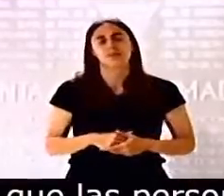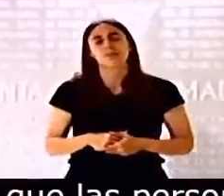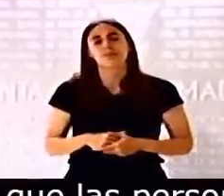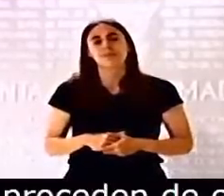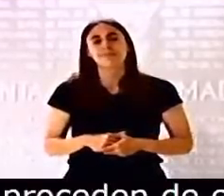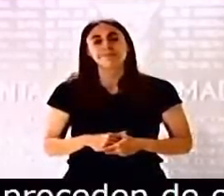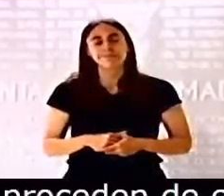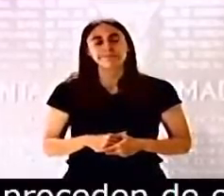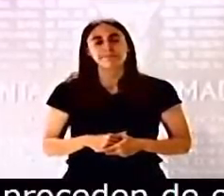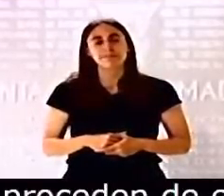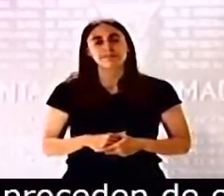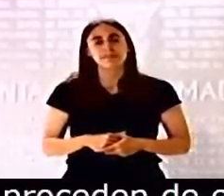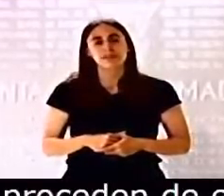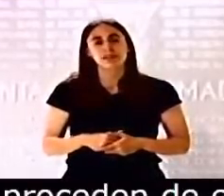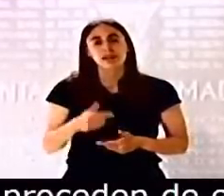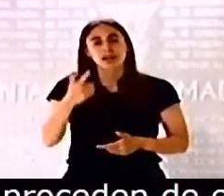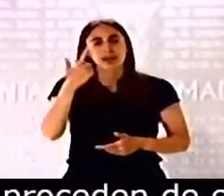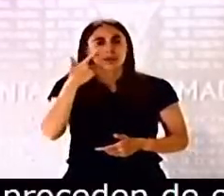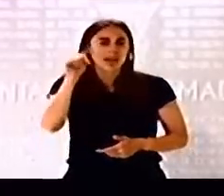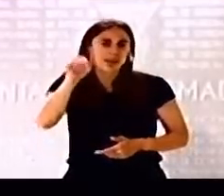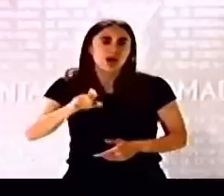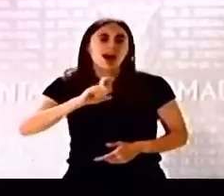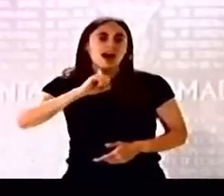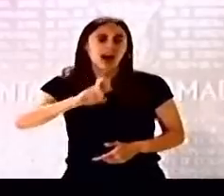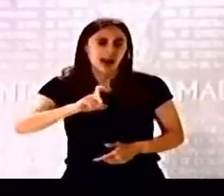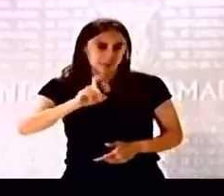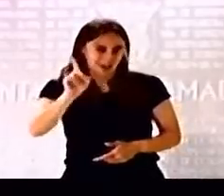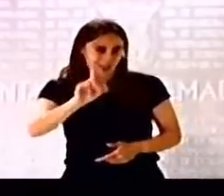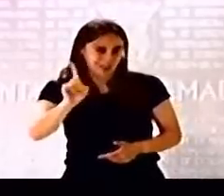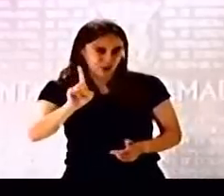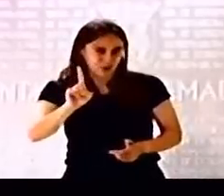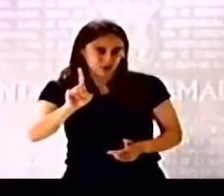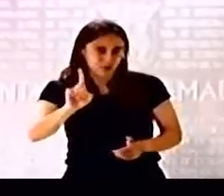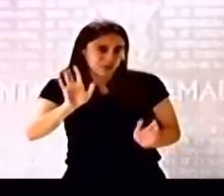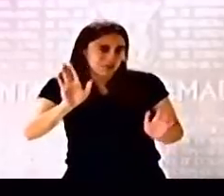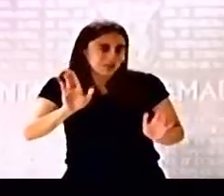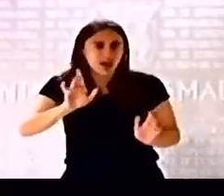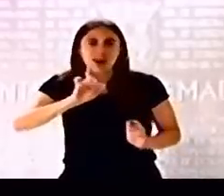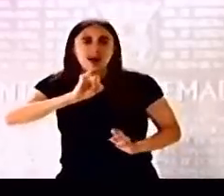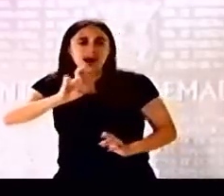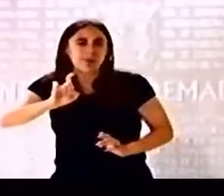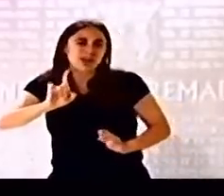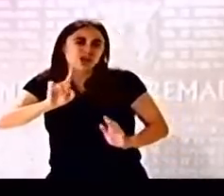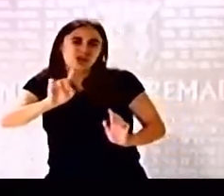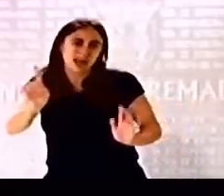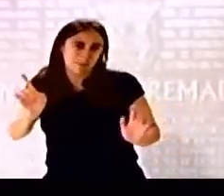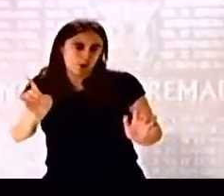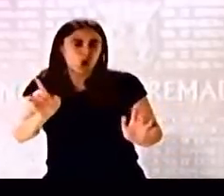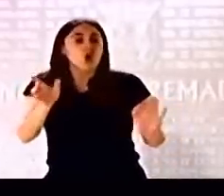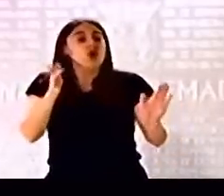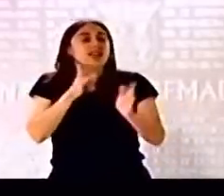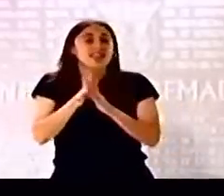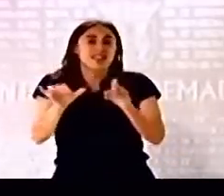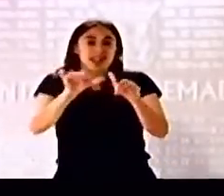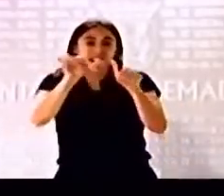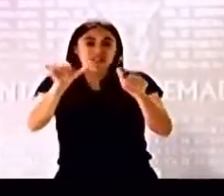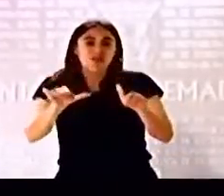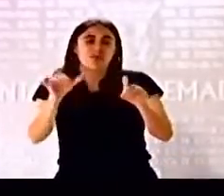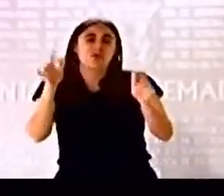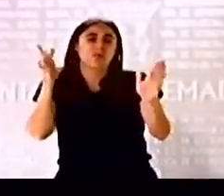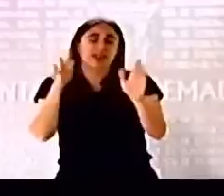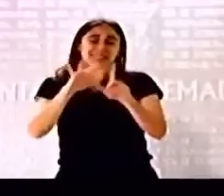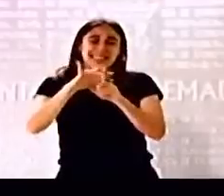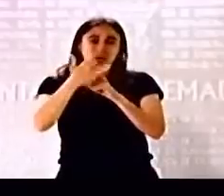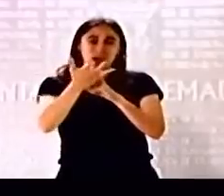Miren, esto no es ninguna amenaza, ni siquiera una advertencia. Es una descripción real